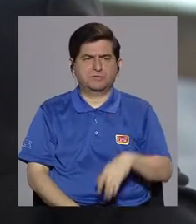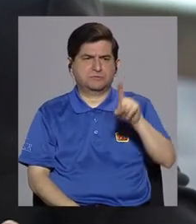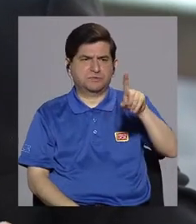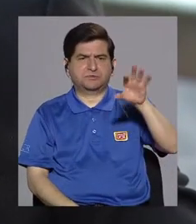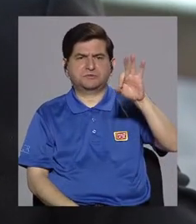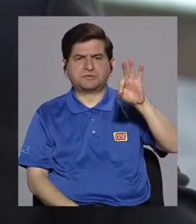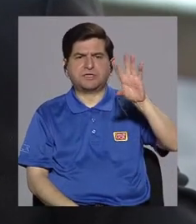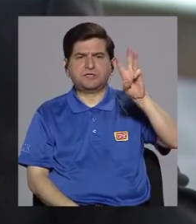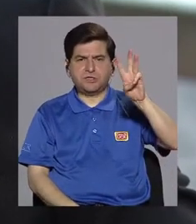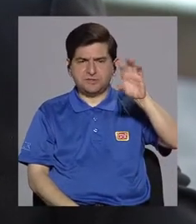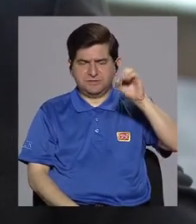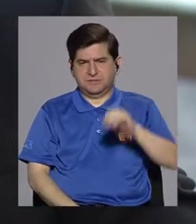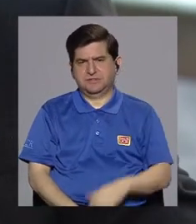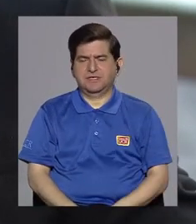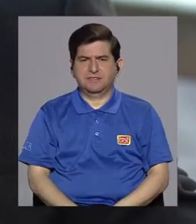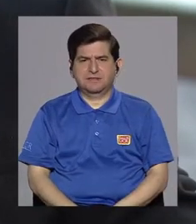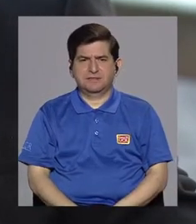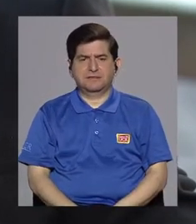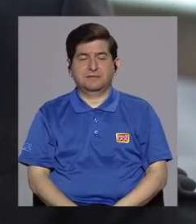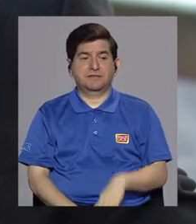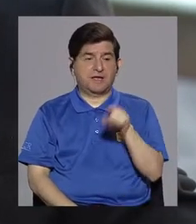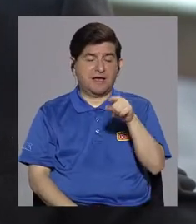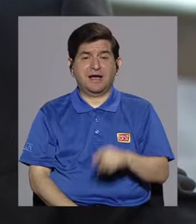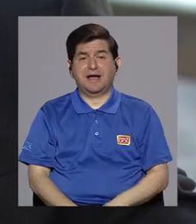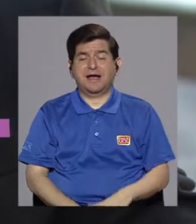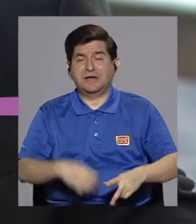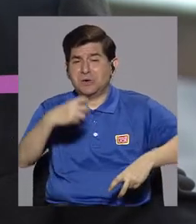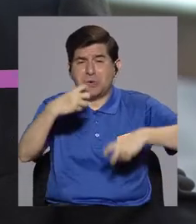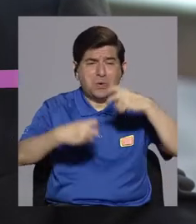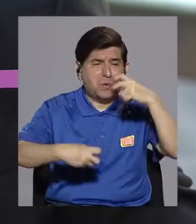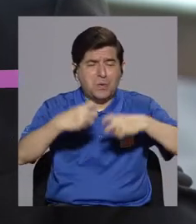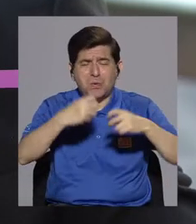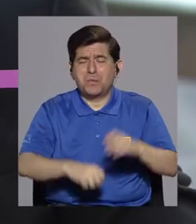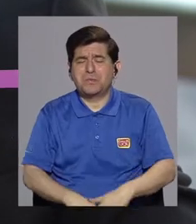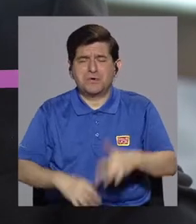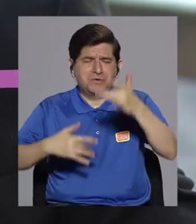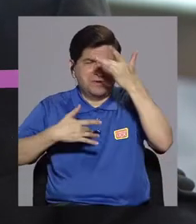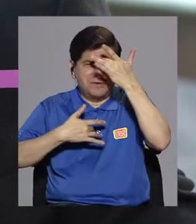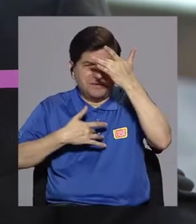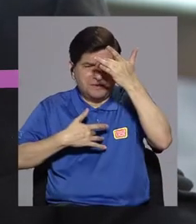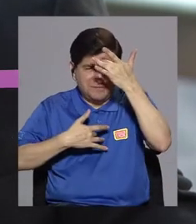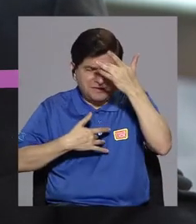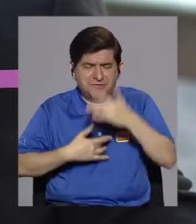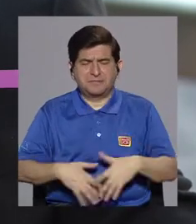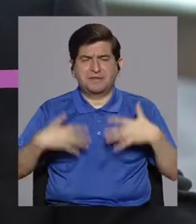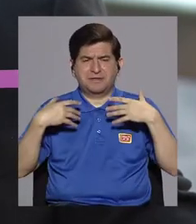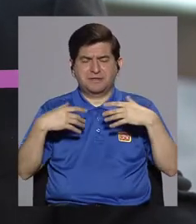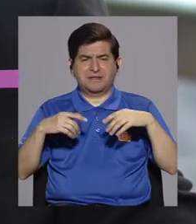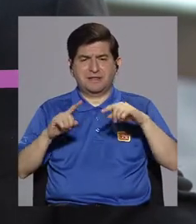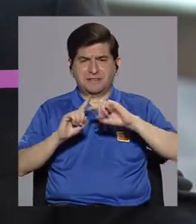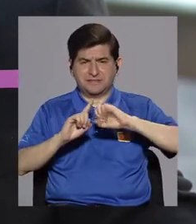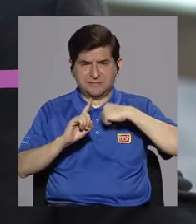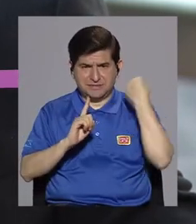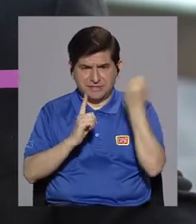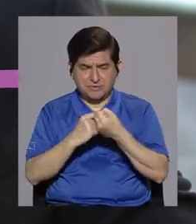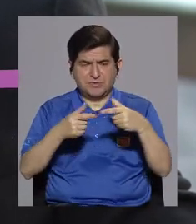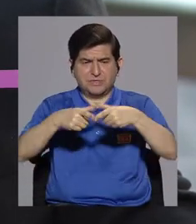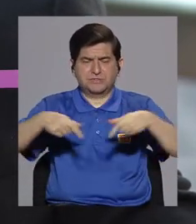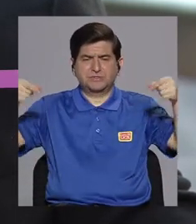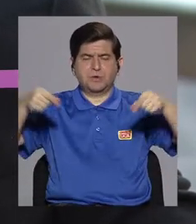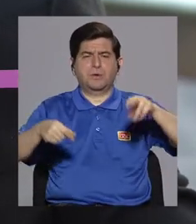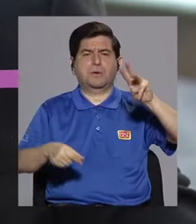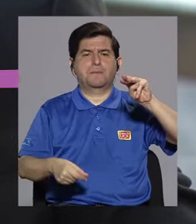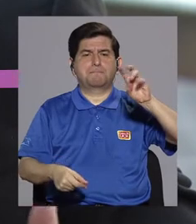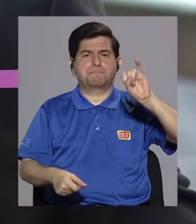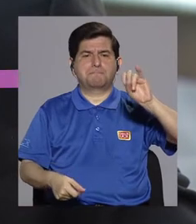1950, 1960, se produce un desastre epidemiológico en Japón, concretamente en